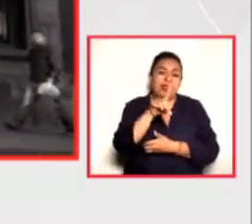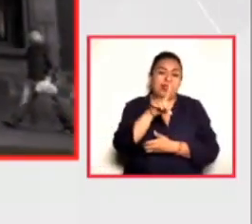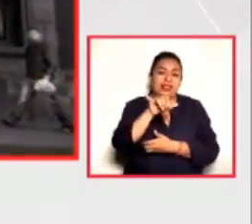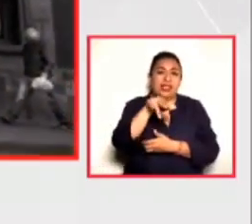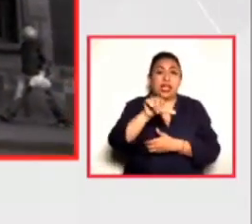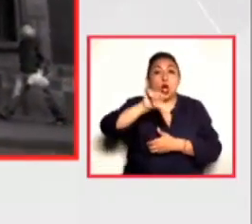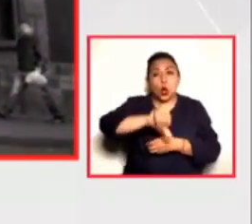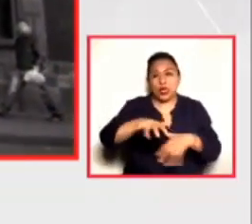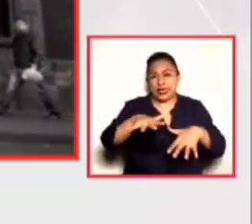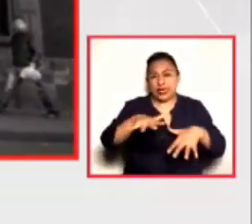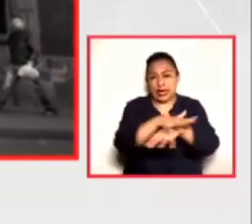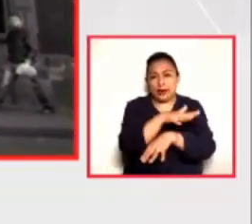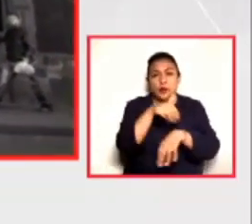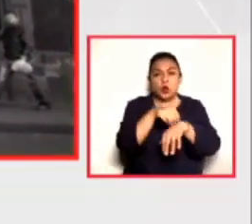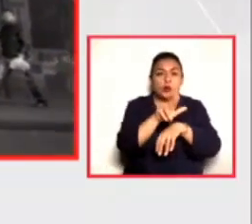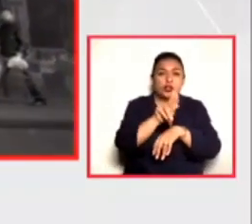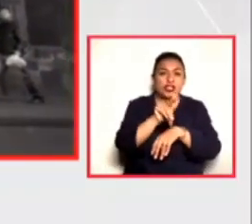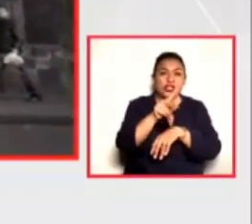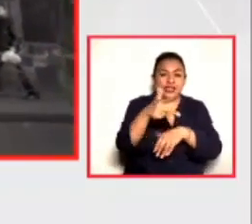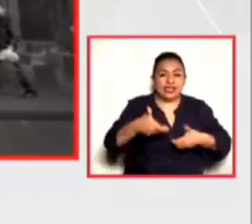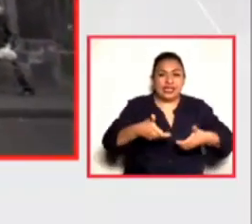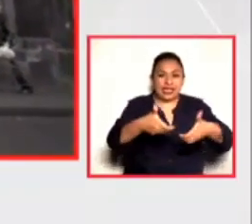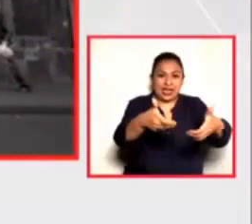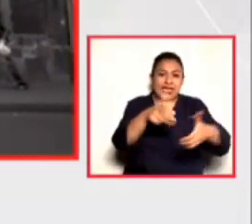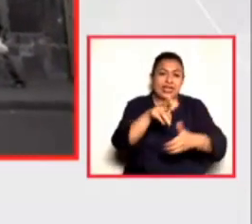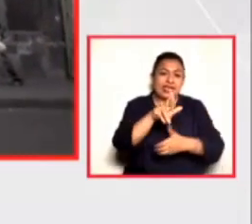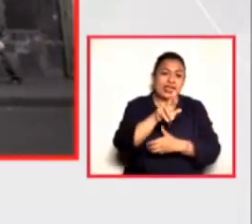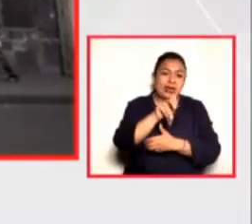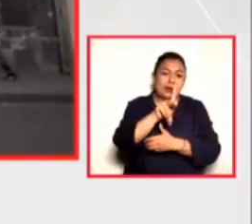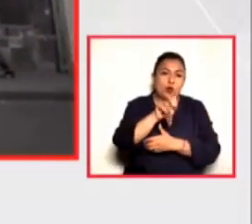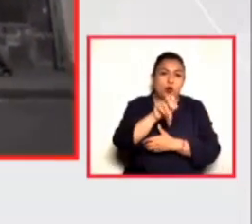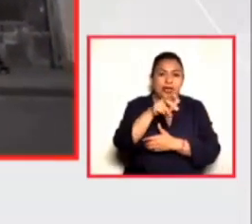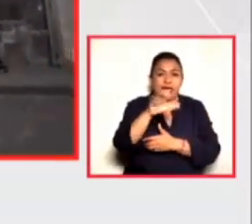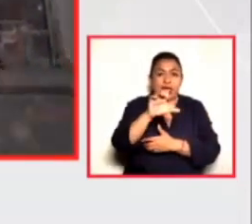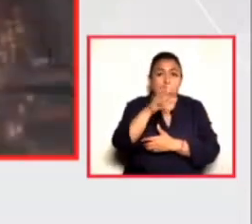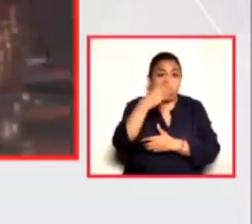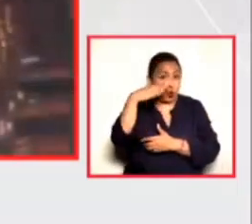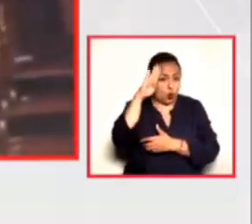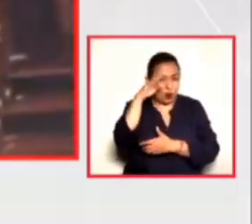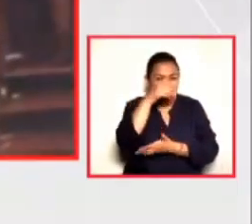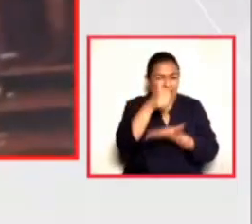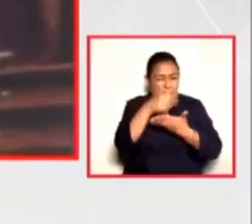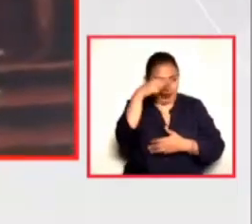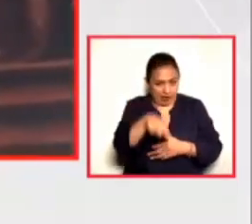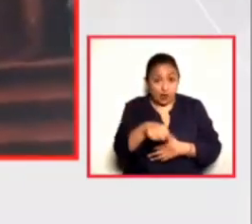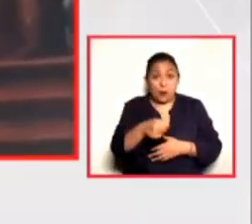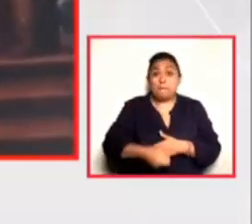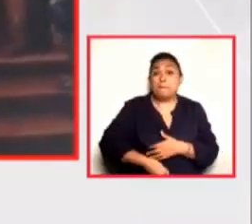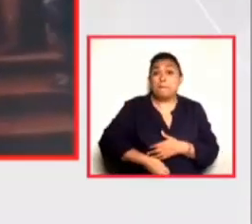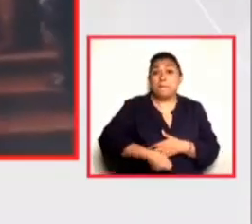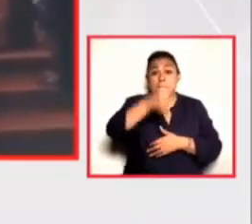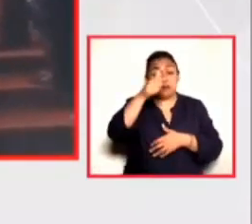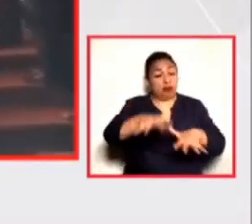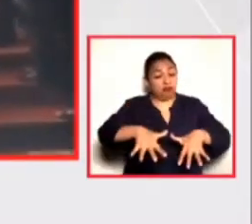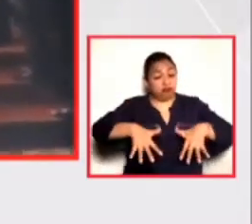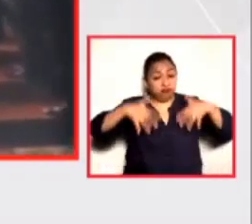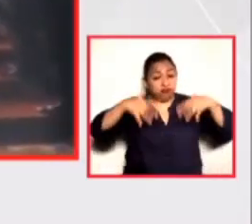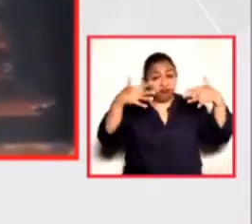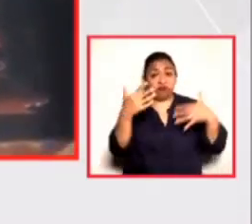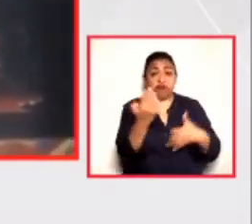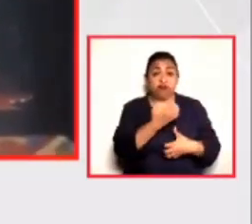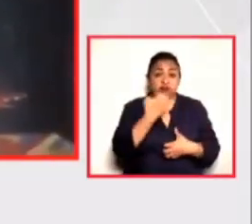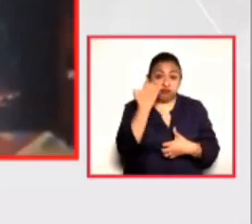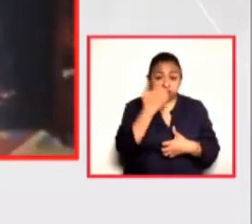86 de República de Cuba, en Ciudad de México, se llevó a cabo la primera sesión de la Academia Mexicana de la Lengua.